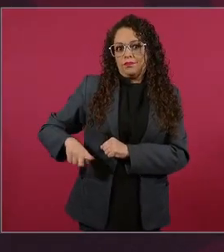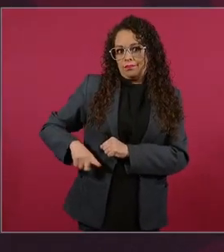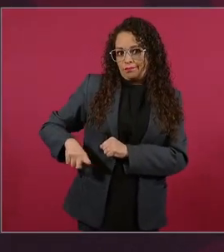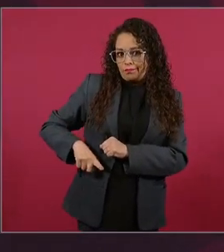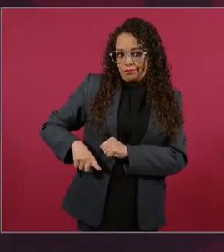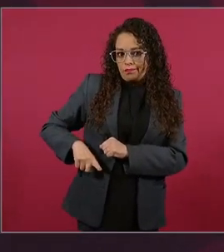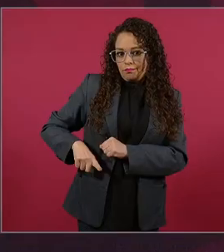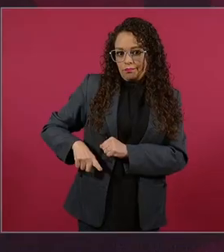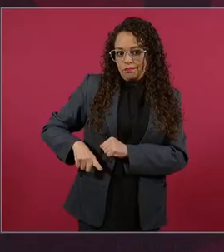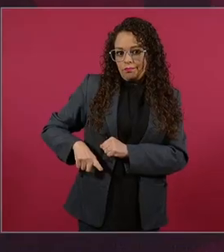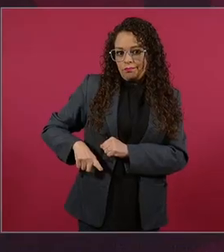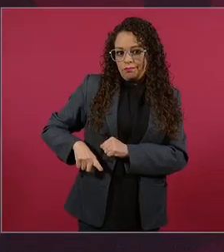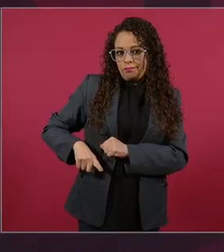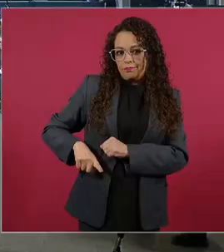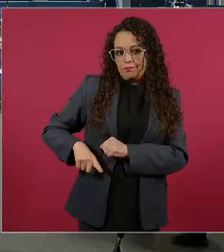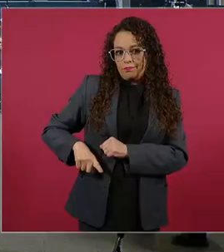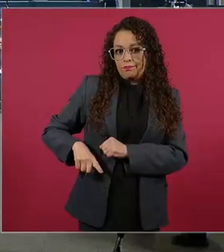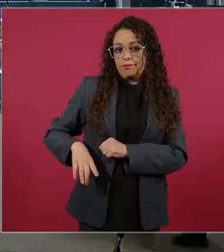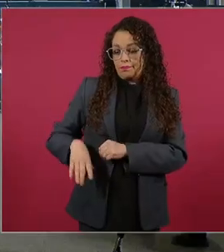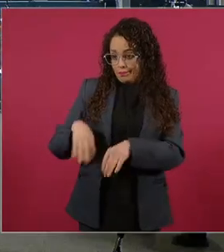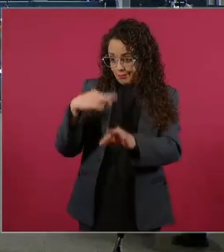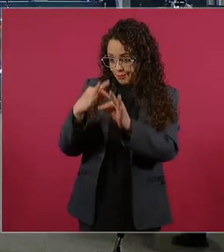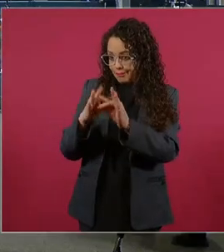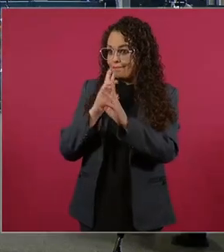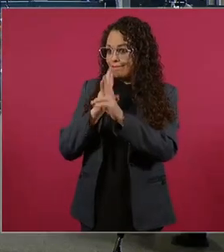Pero bueno, ya quedamos ahí.